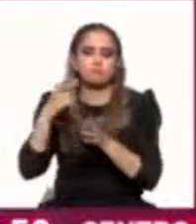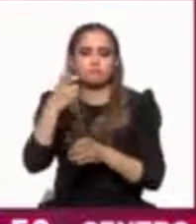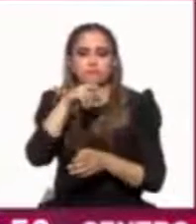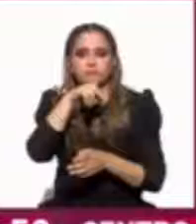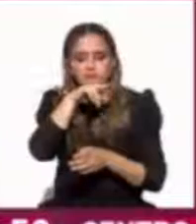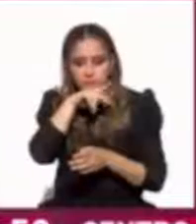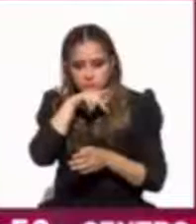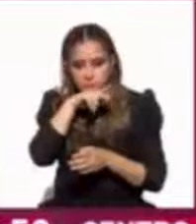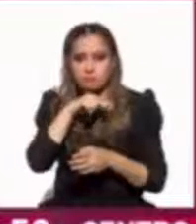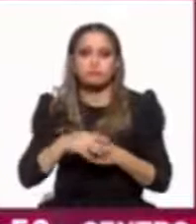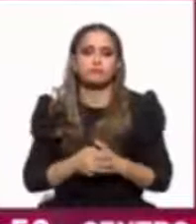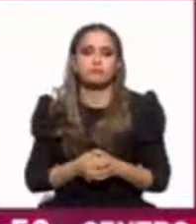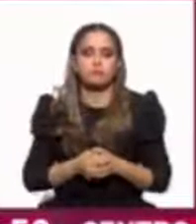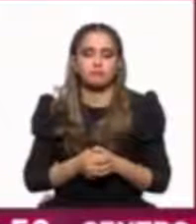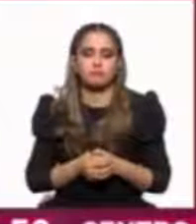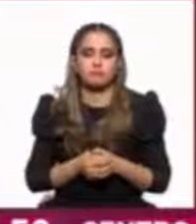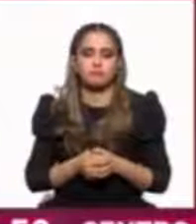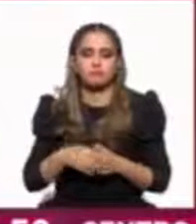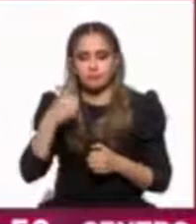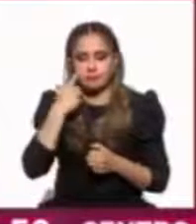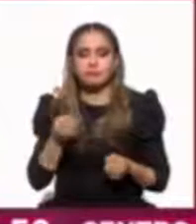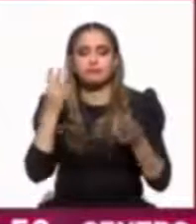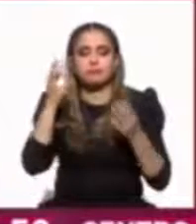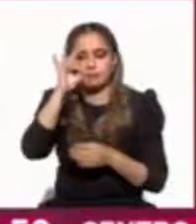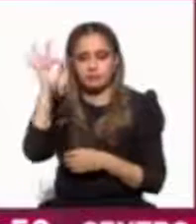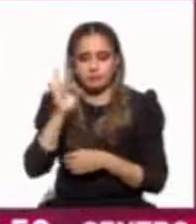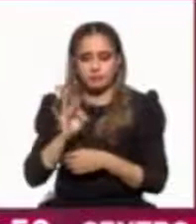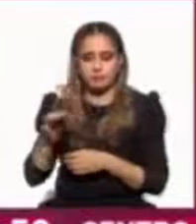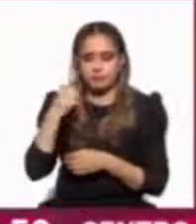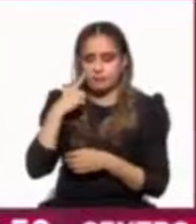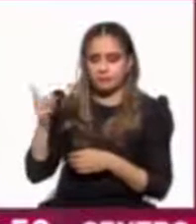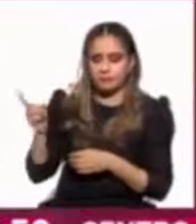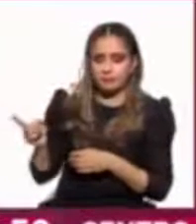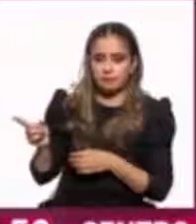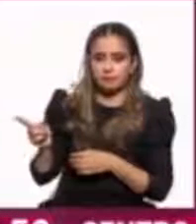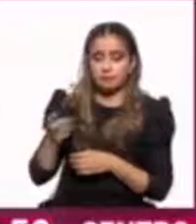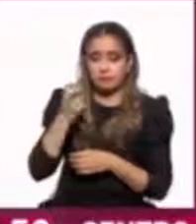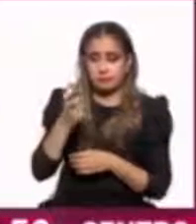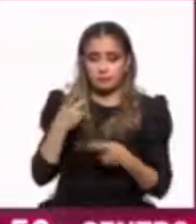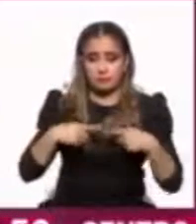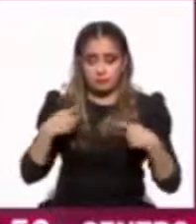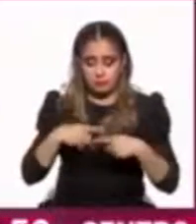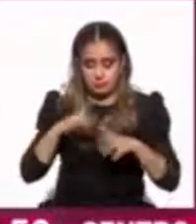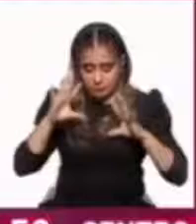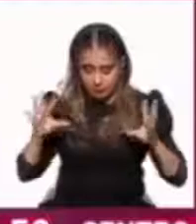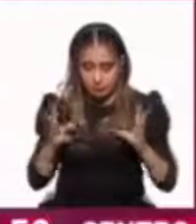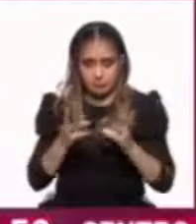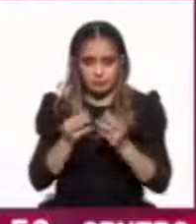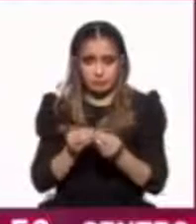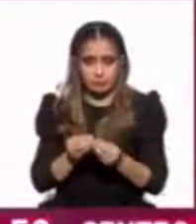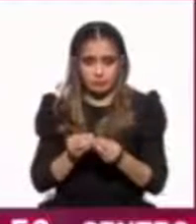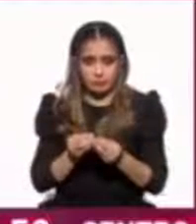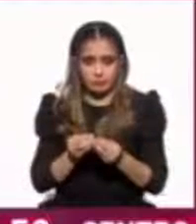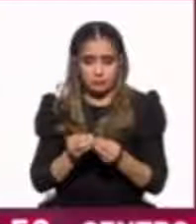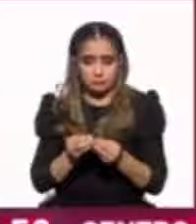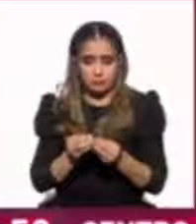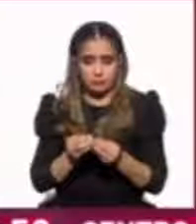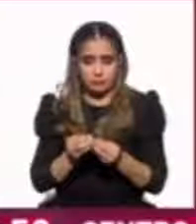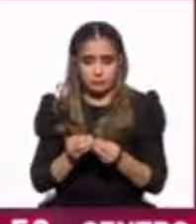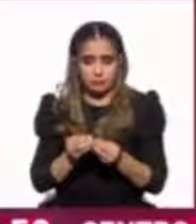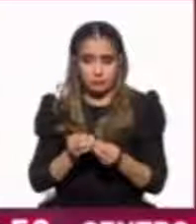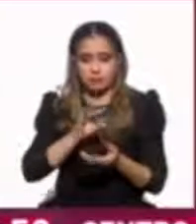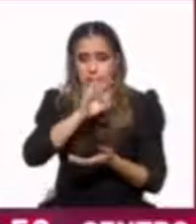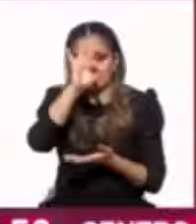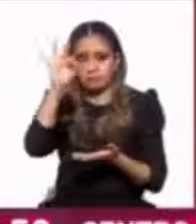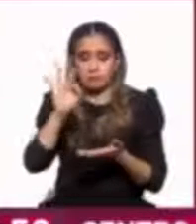en términos porcentuales, mientras en el total de la población la tasa digamos,